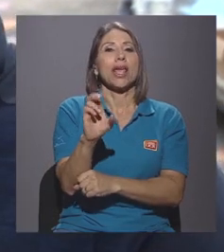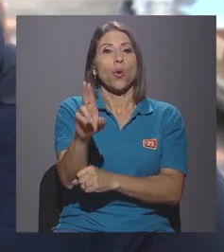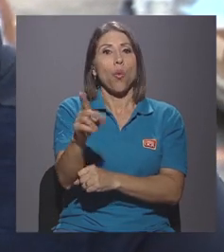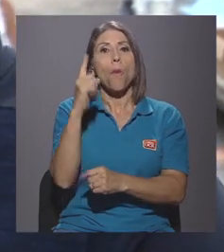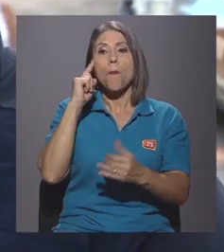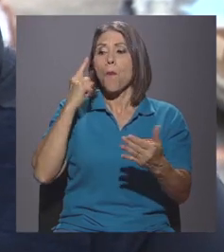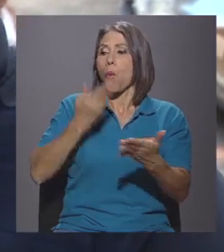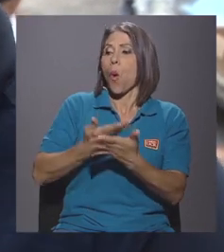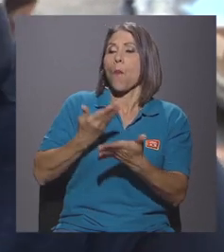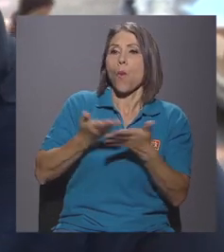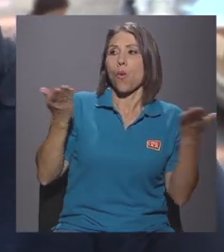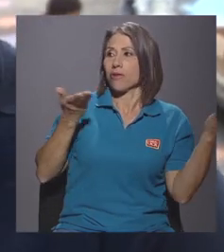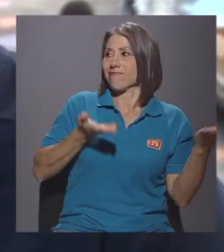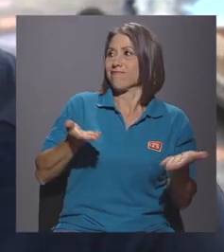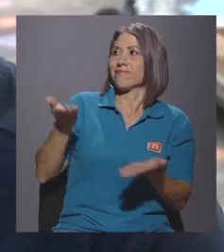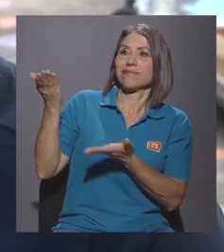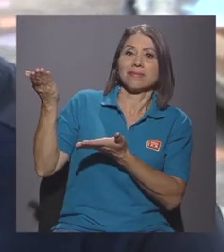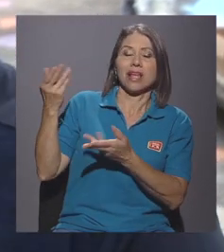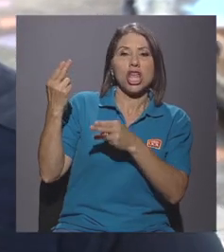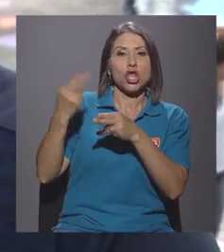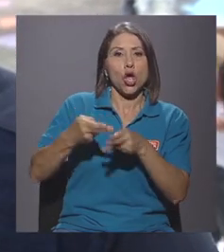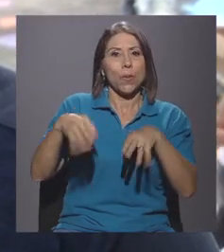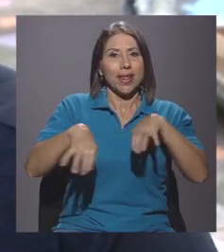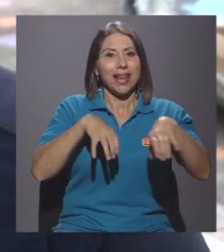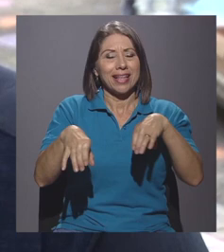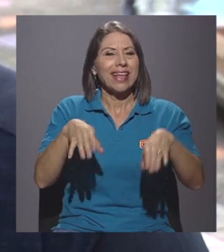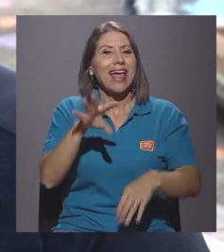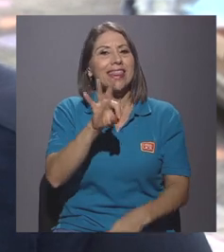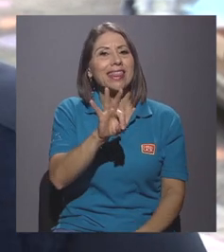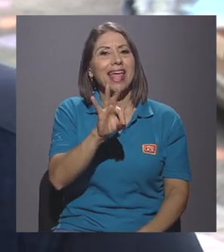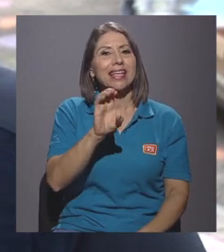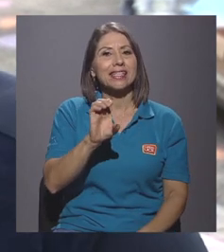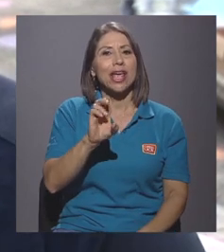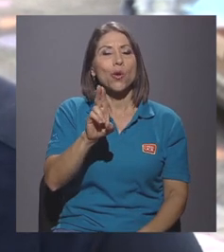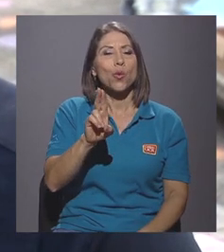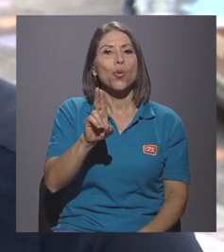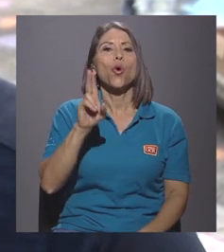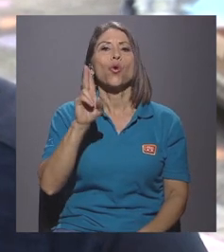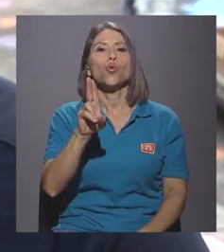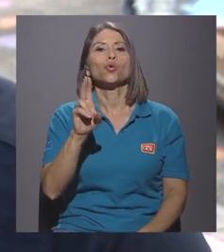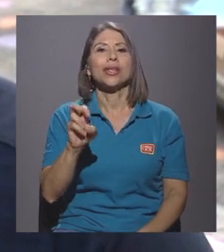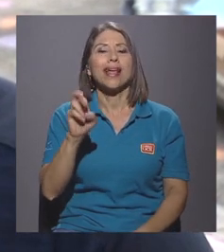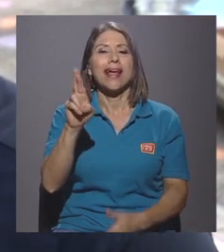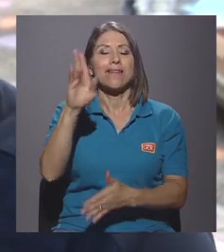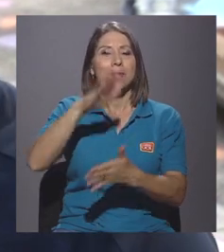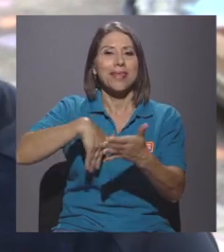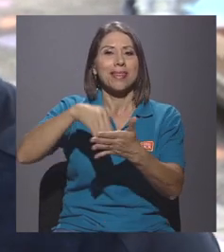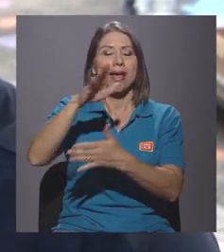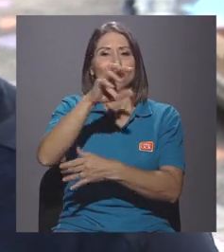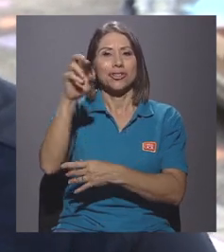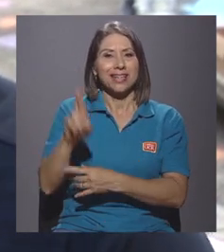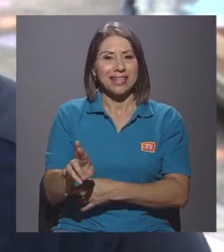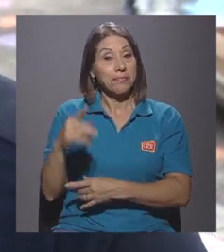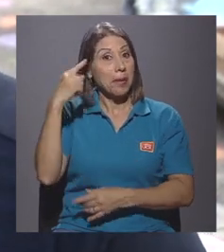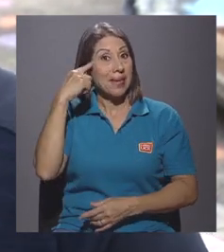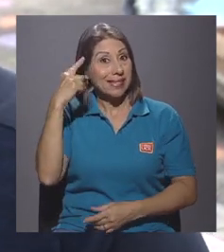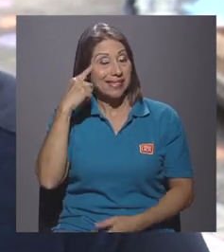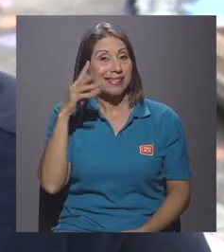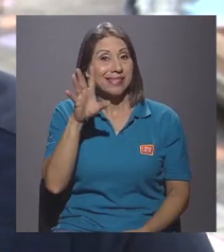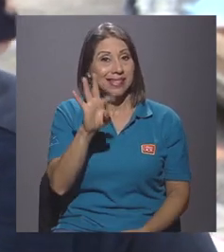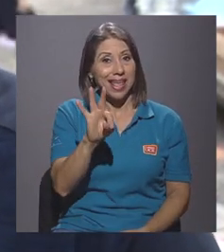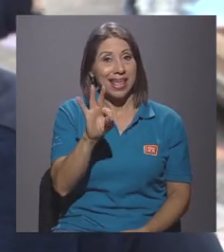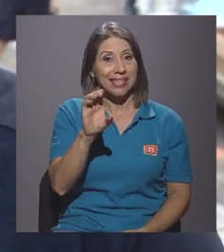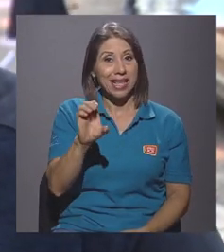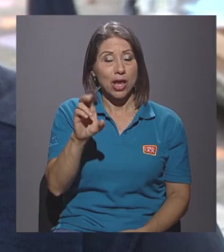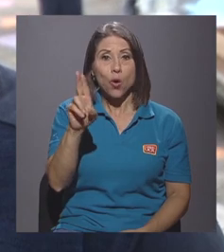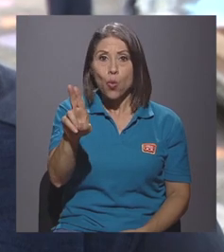y el nombre de la actividad es TCU UCR Pinta Costa Rica, pensando que el TCU tiene